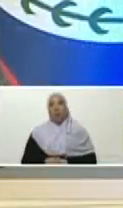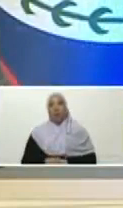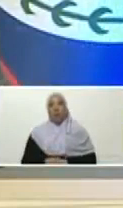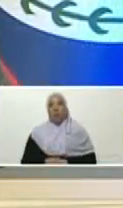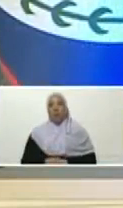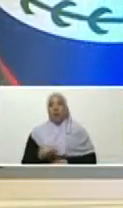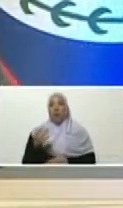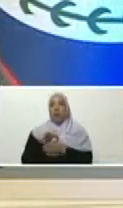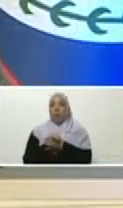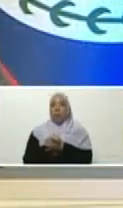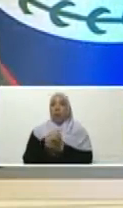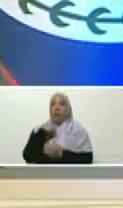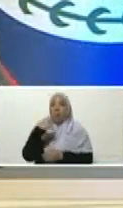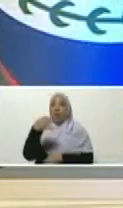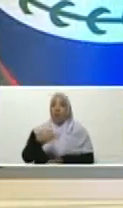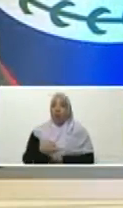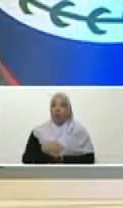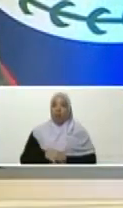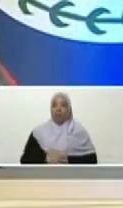amistad verdadera.